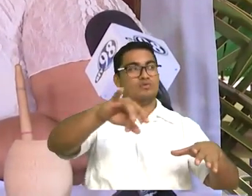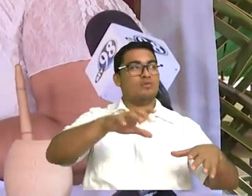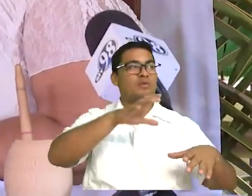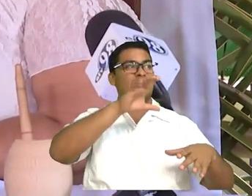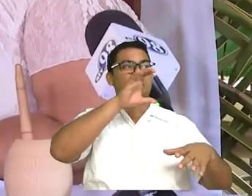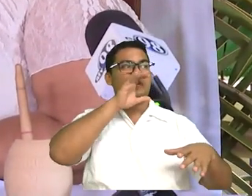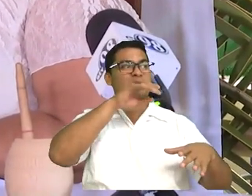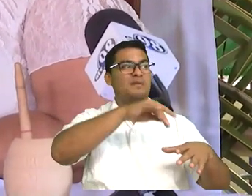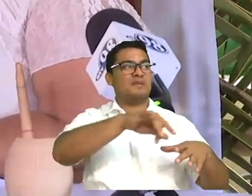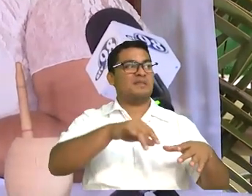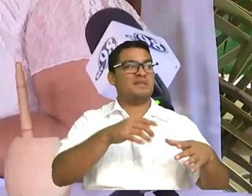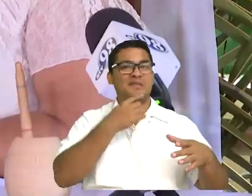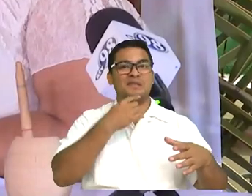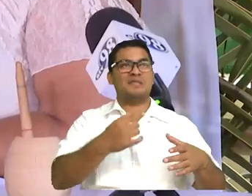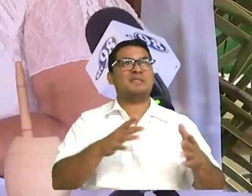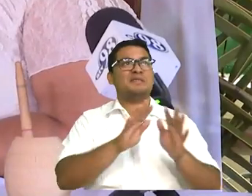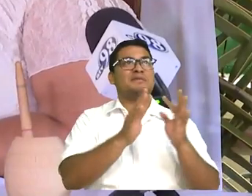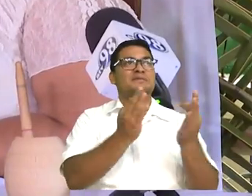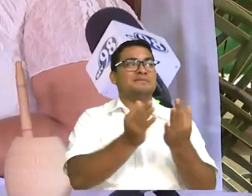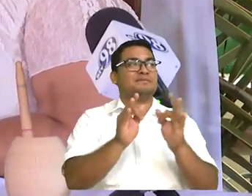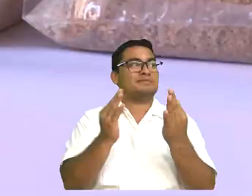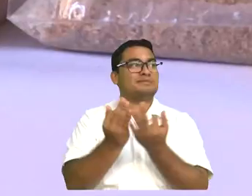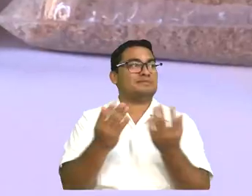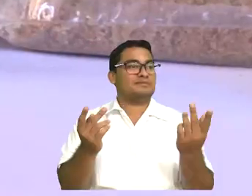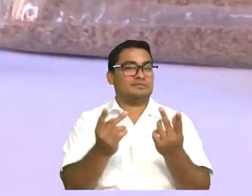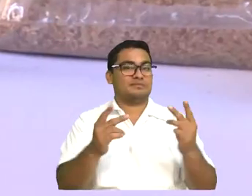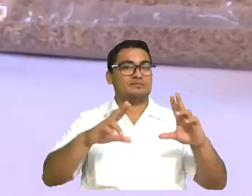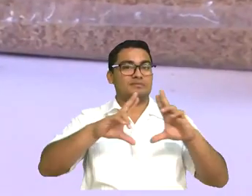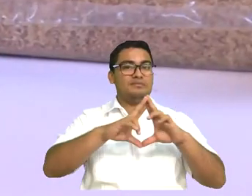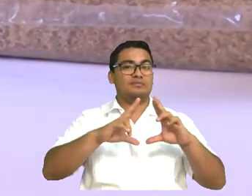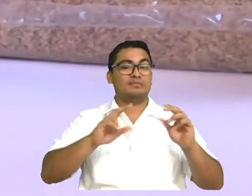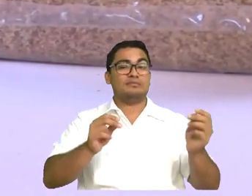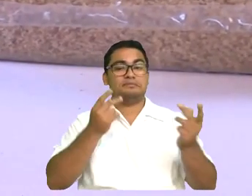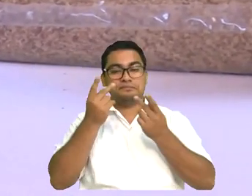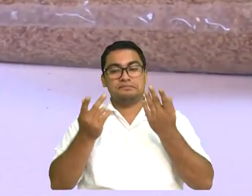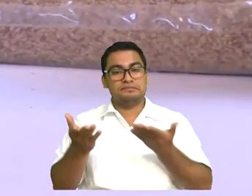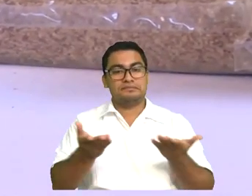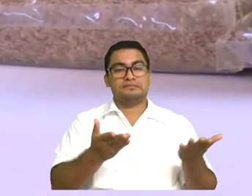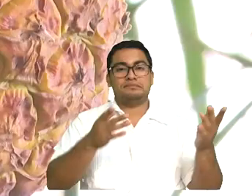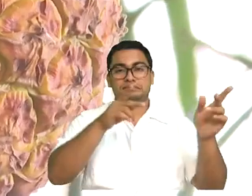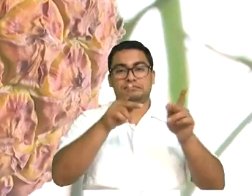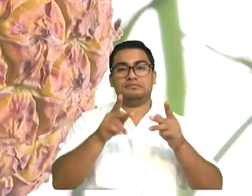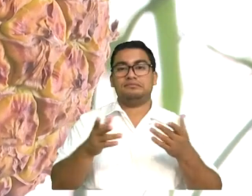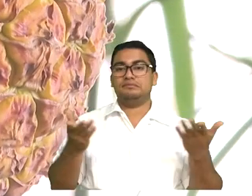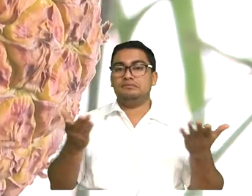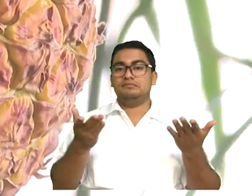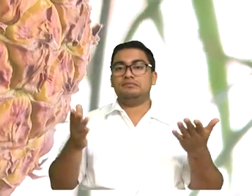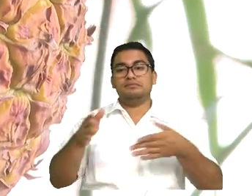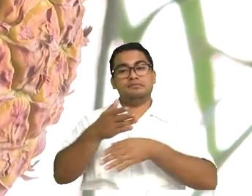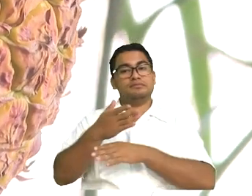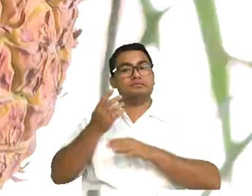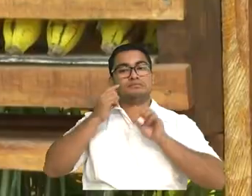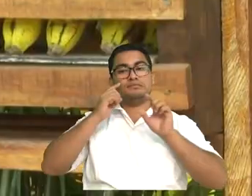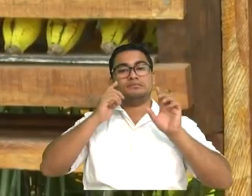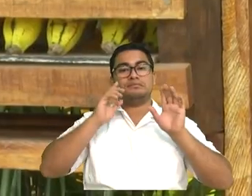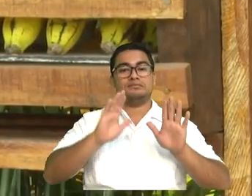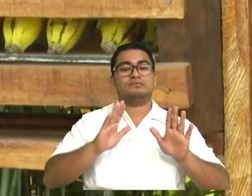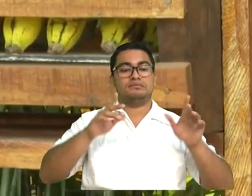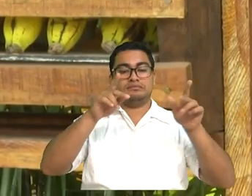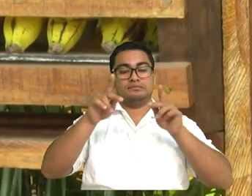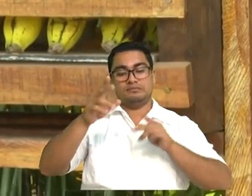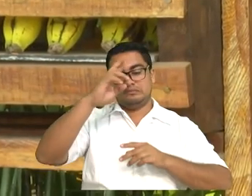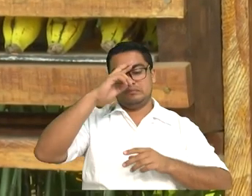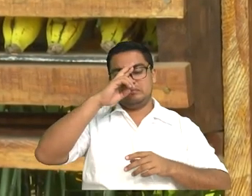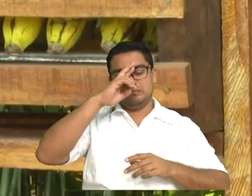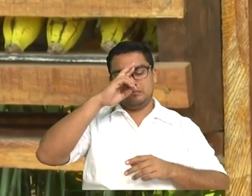esperando que las familias nicaragüenses en estas vacaciones nos visiten. Los protagonistas aseguran que estarán tomando las medidas indicadas por las autoridades